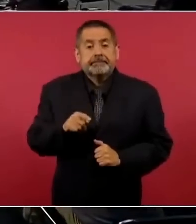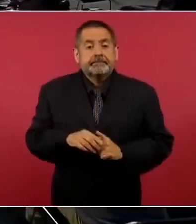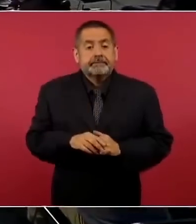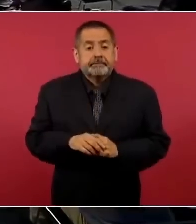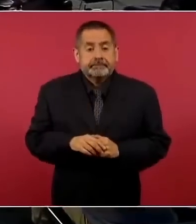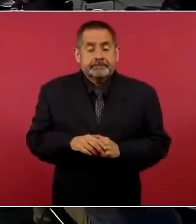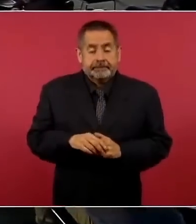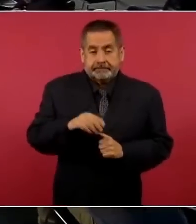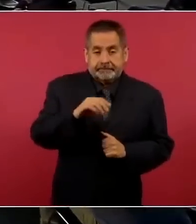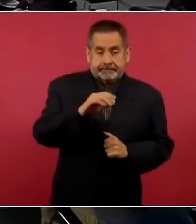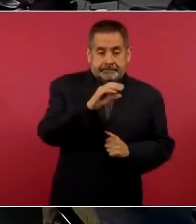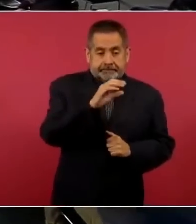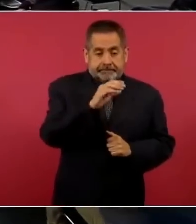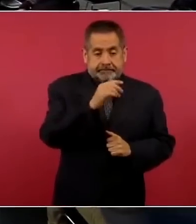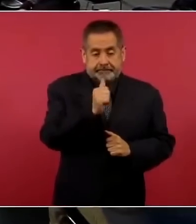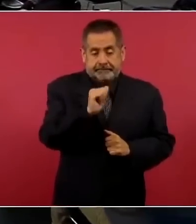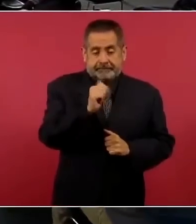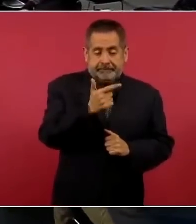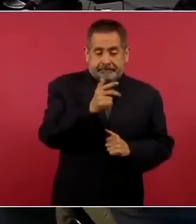Héctor